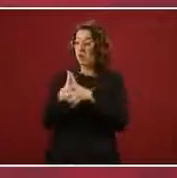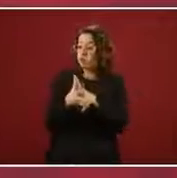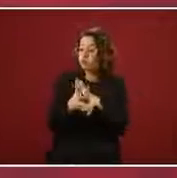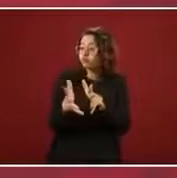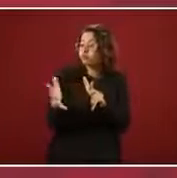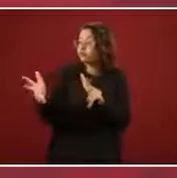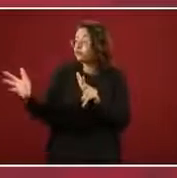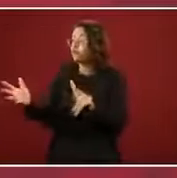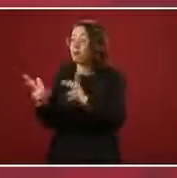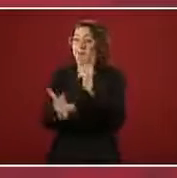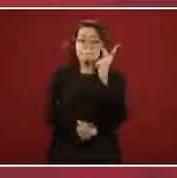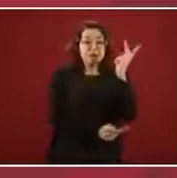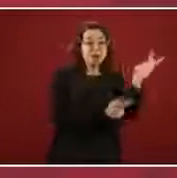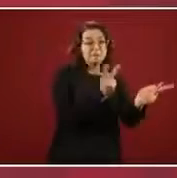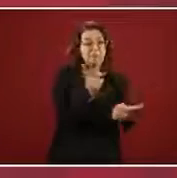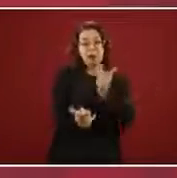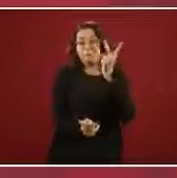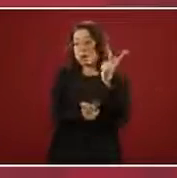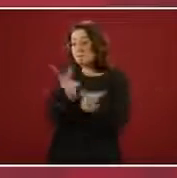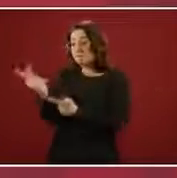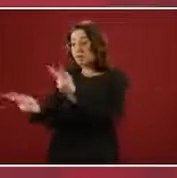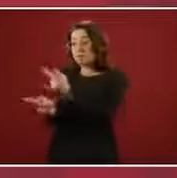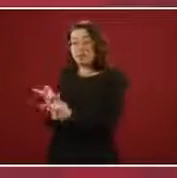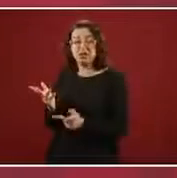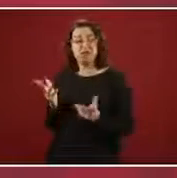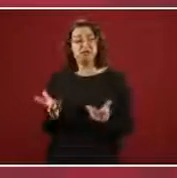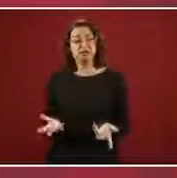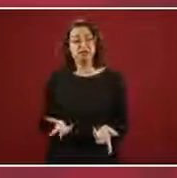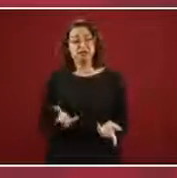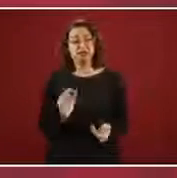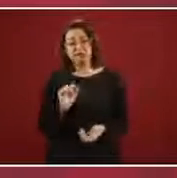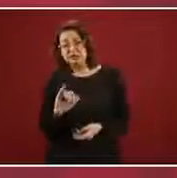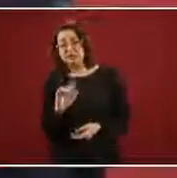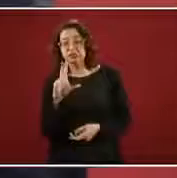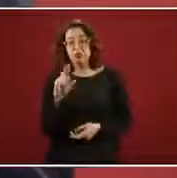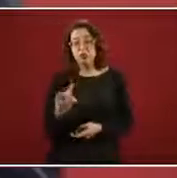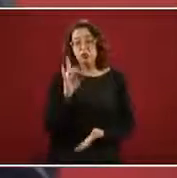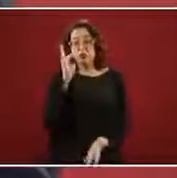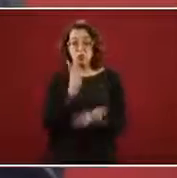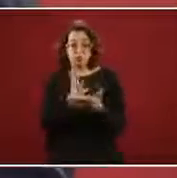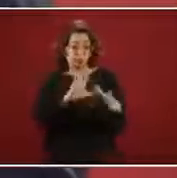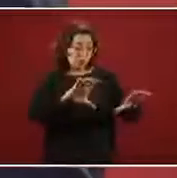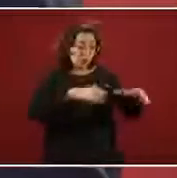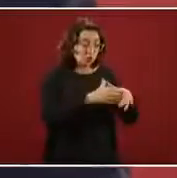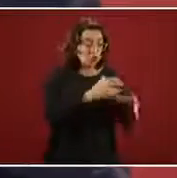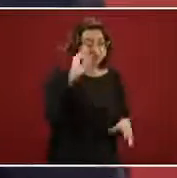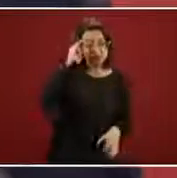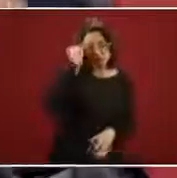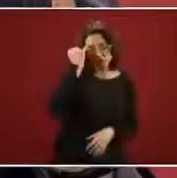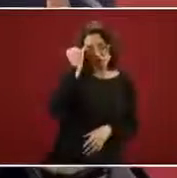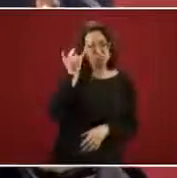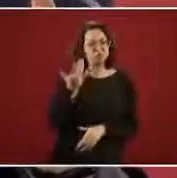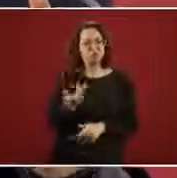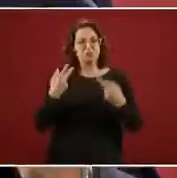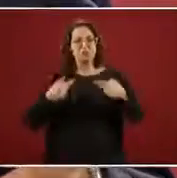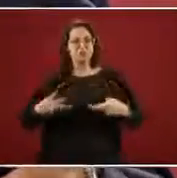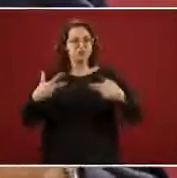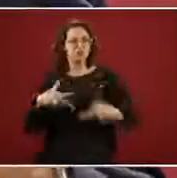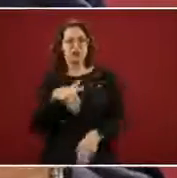no solo con comunidades indígenas, sino con toda la